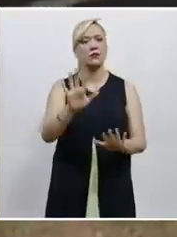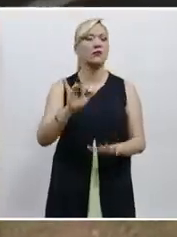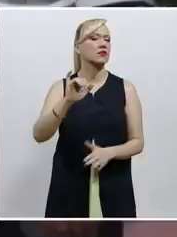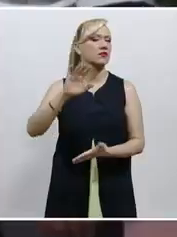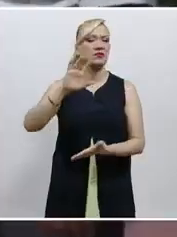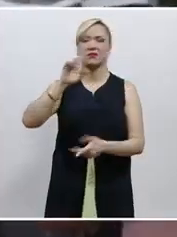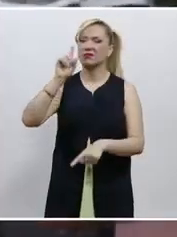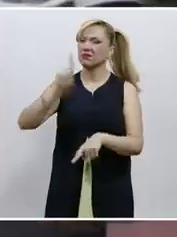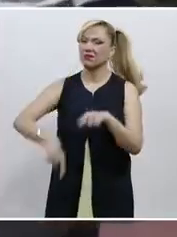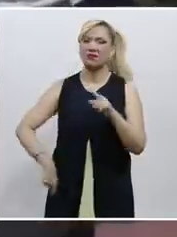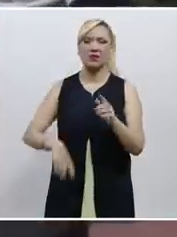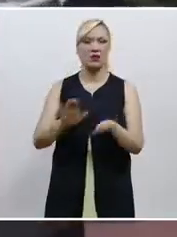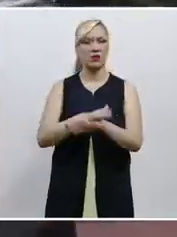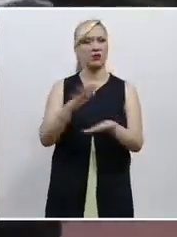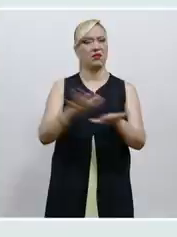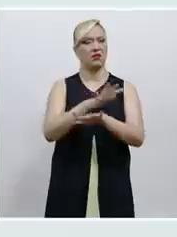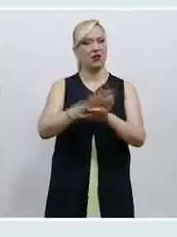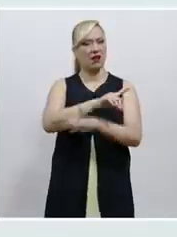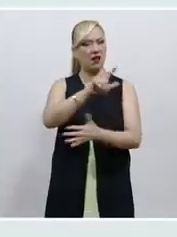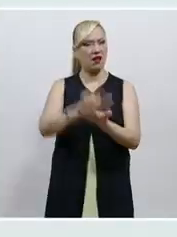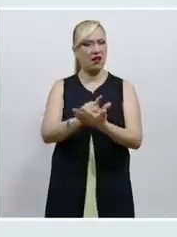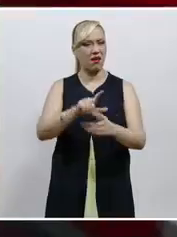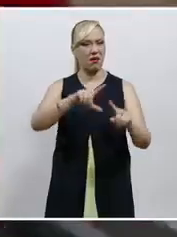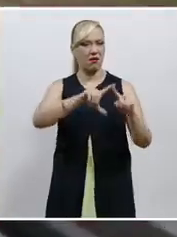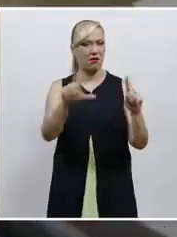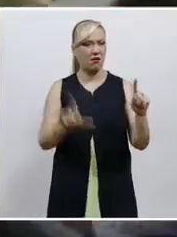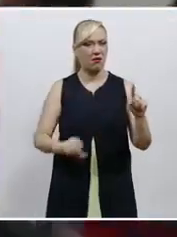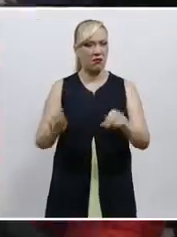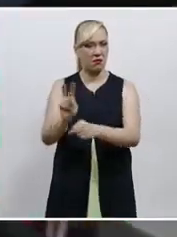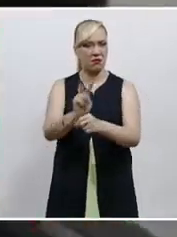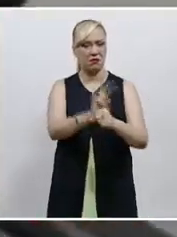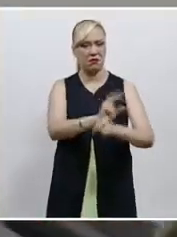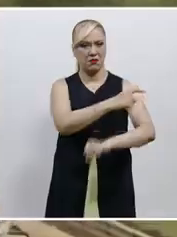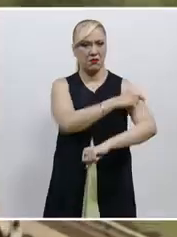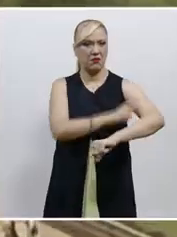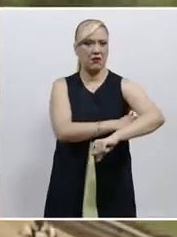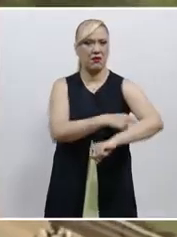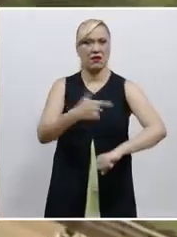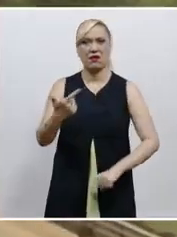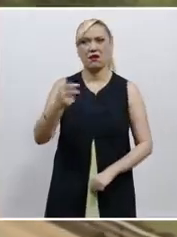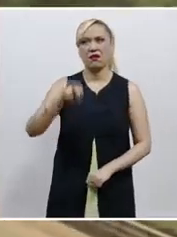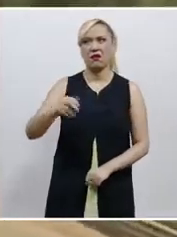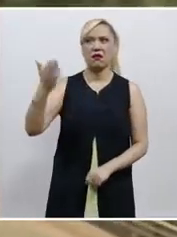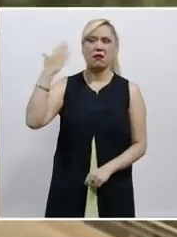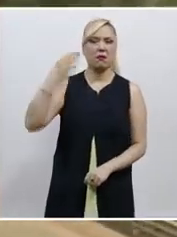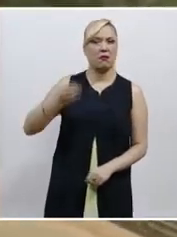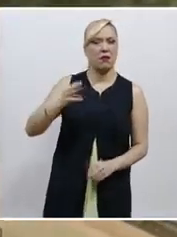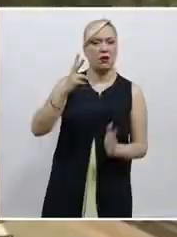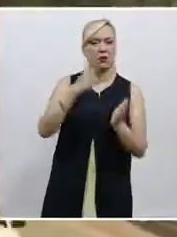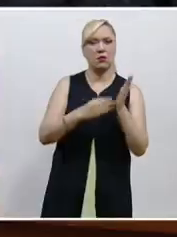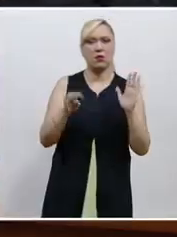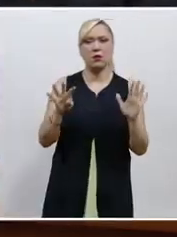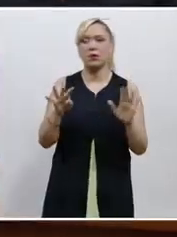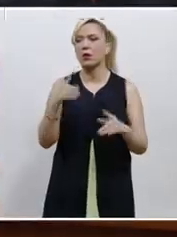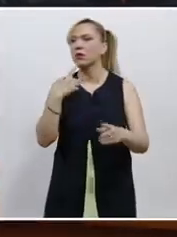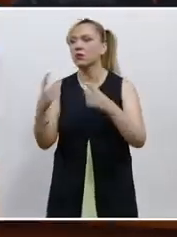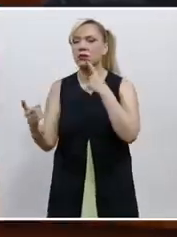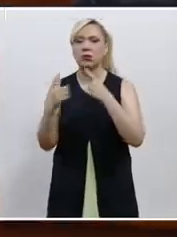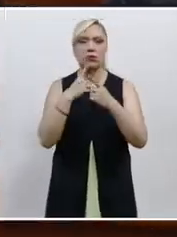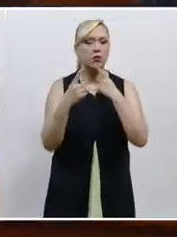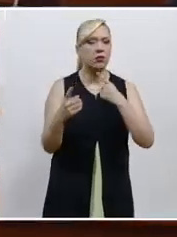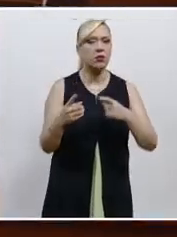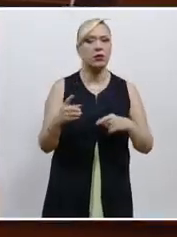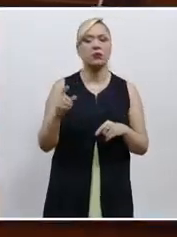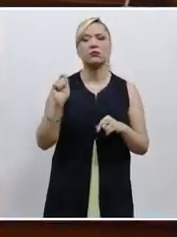diversas disposiciones de la Ley de la Guardia Nacional, publicadas en mayo de 2019. El Pleno solo determinó por unanimidad en 2 casos y